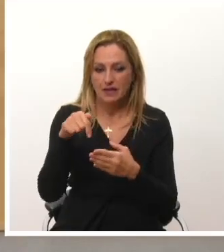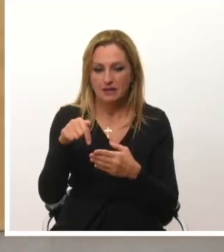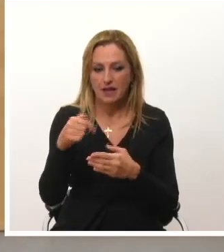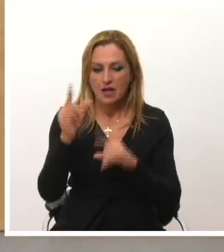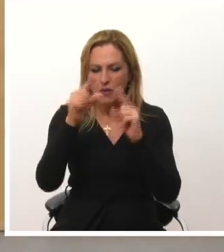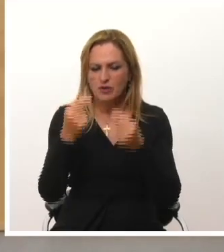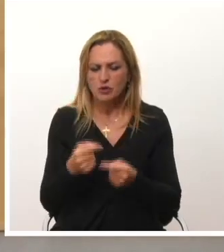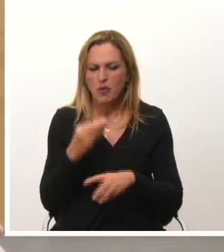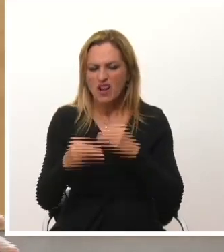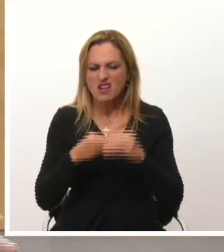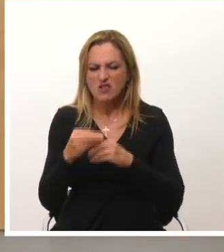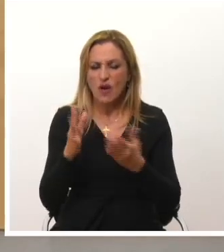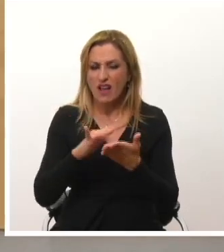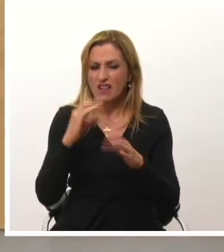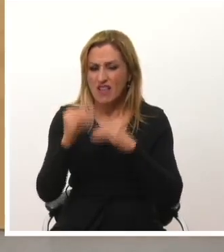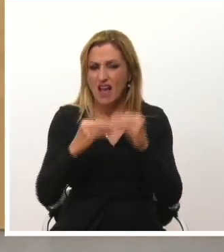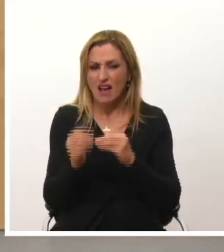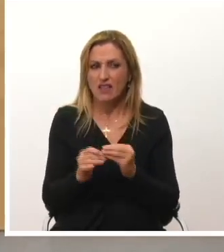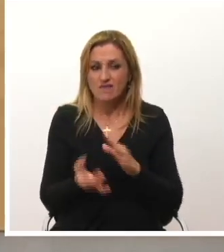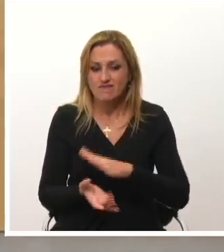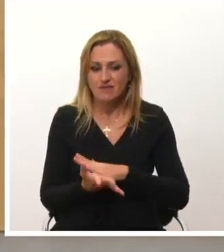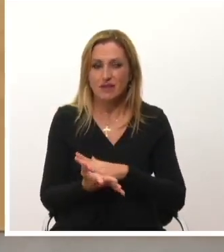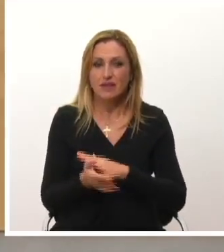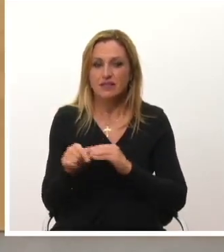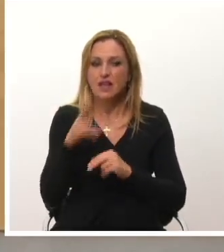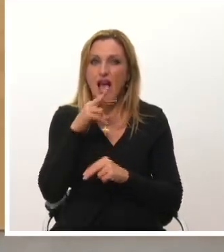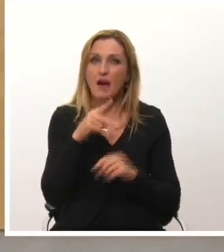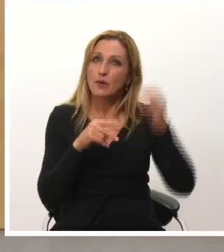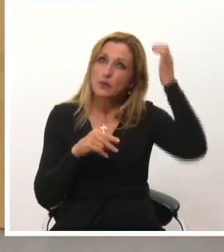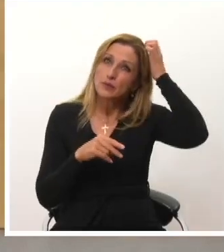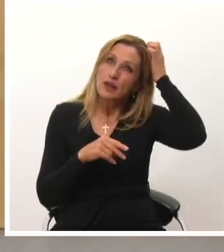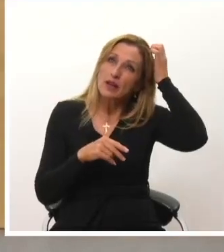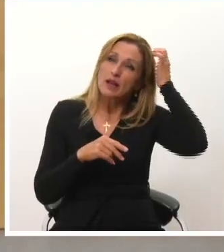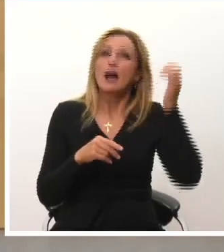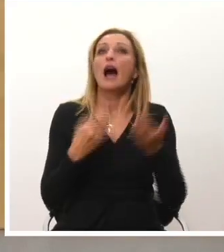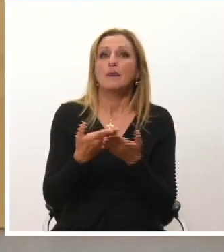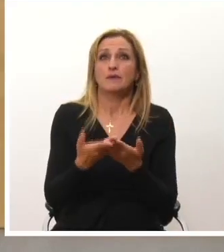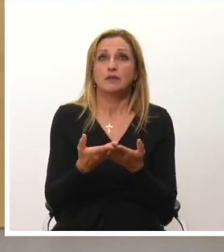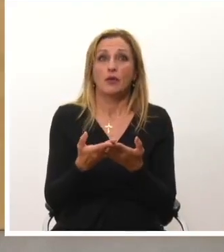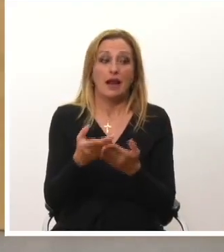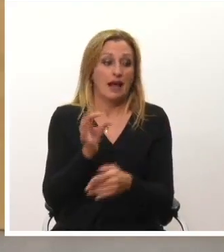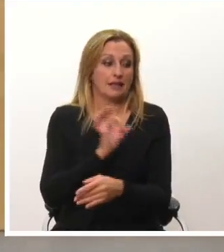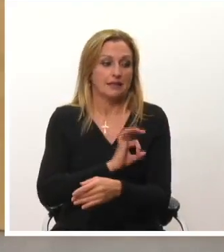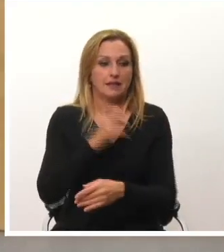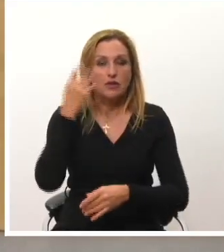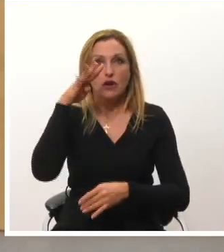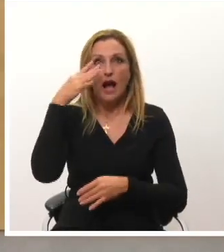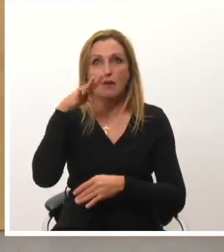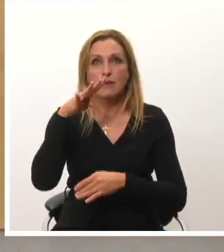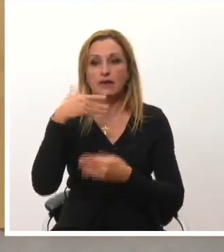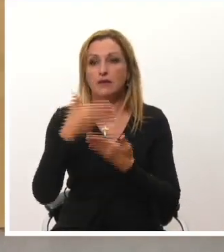presupuesto Bueno pues se habló por requerimiento de la señora se habló de